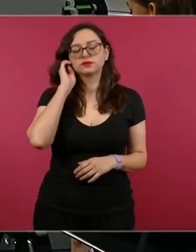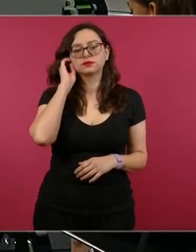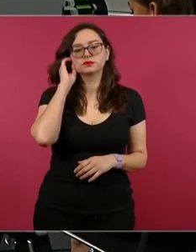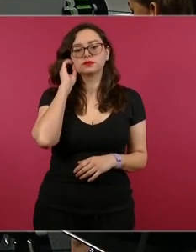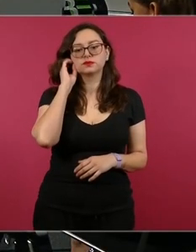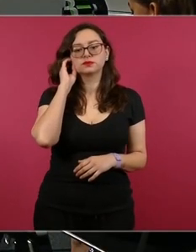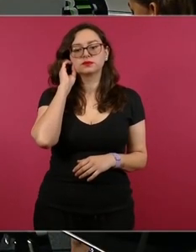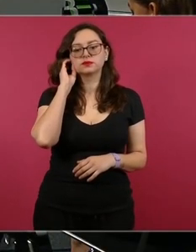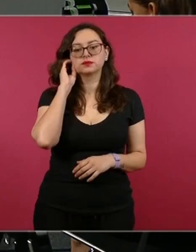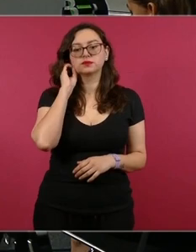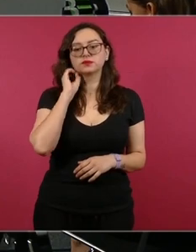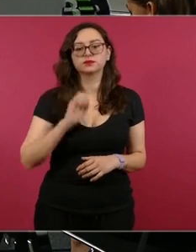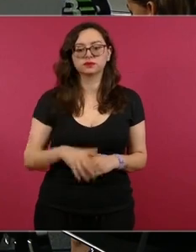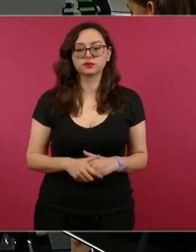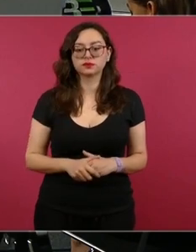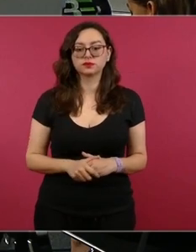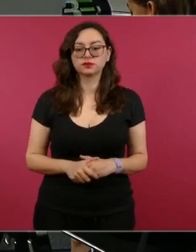1919, la formación